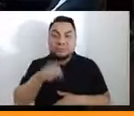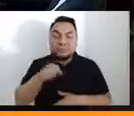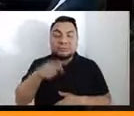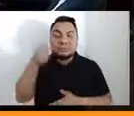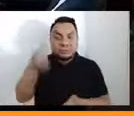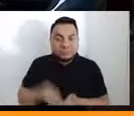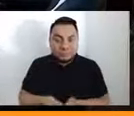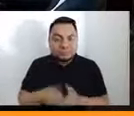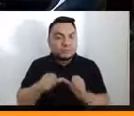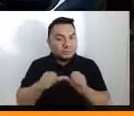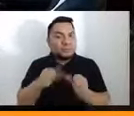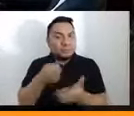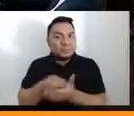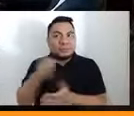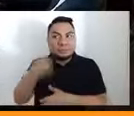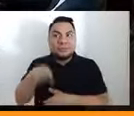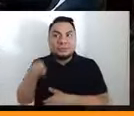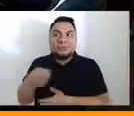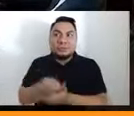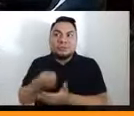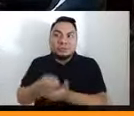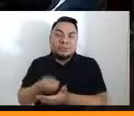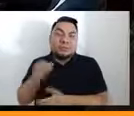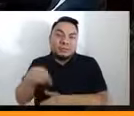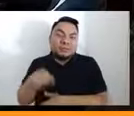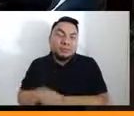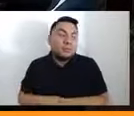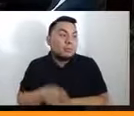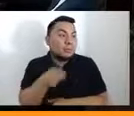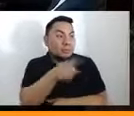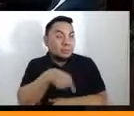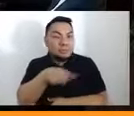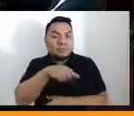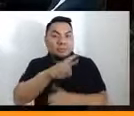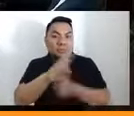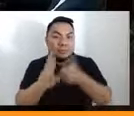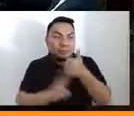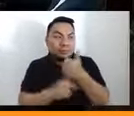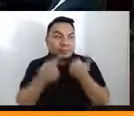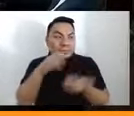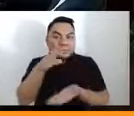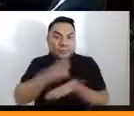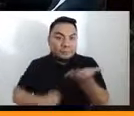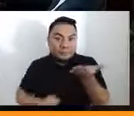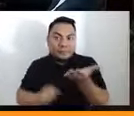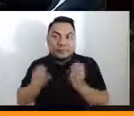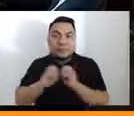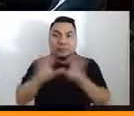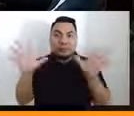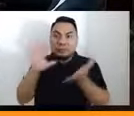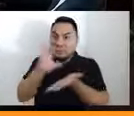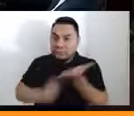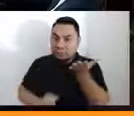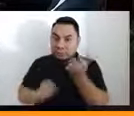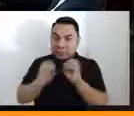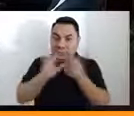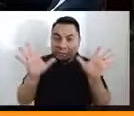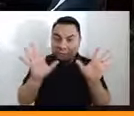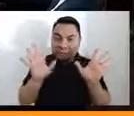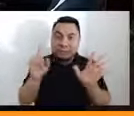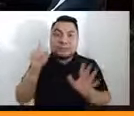y le sigue costando a menos que algún funcionario se le ha descontado esos días no lo